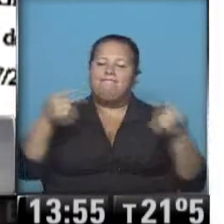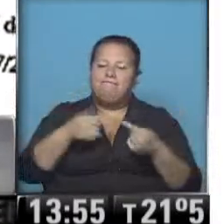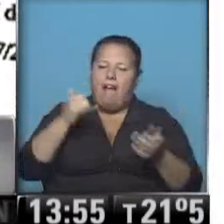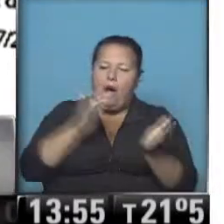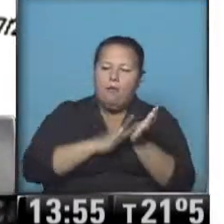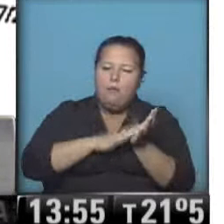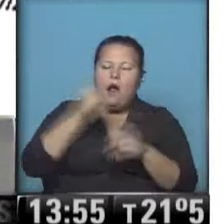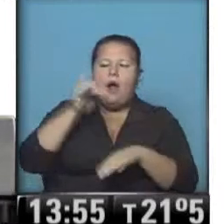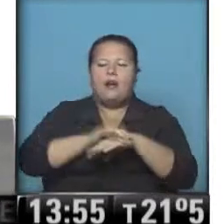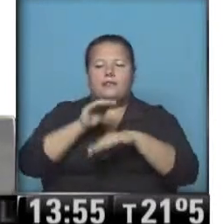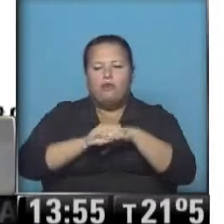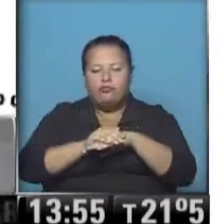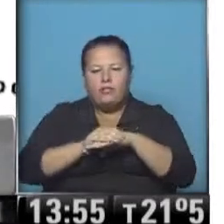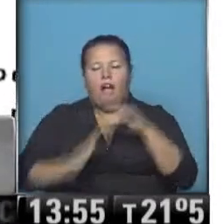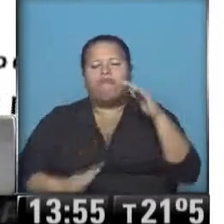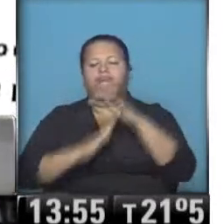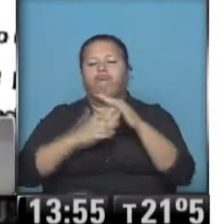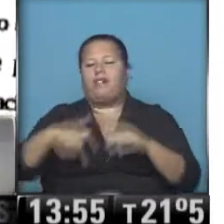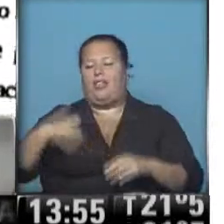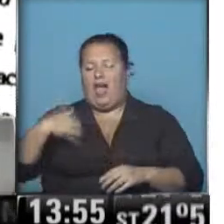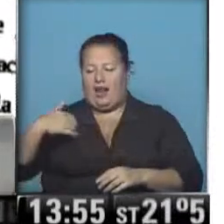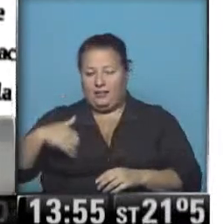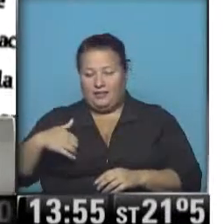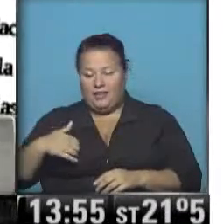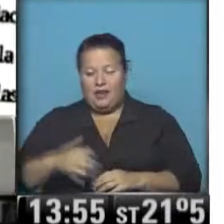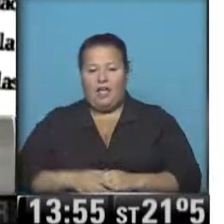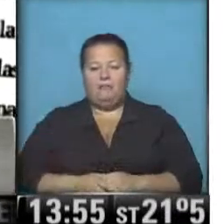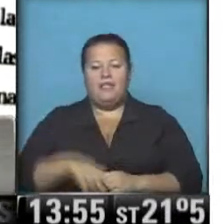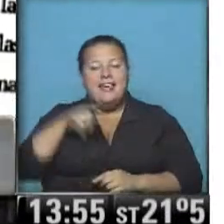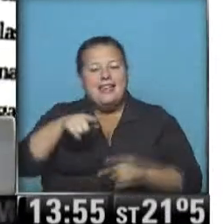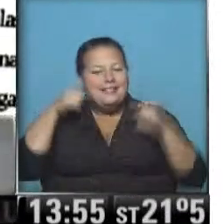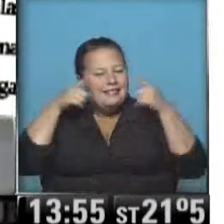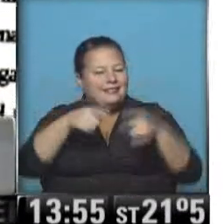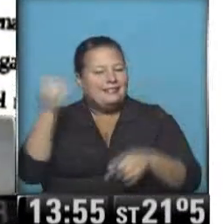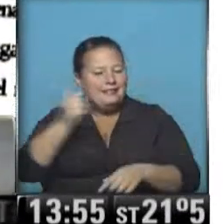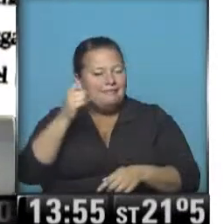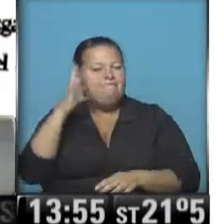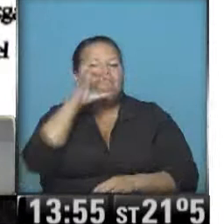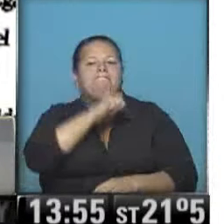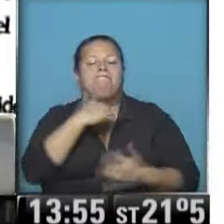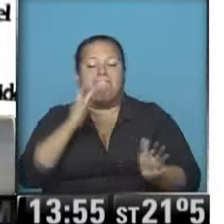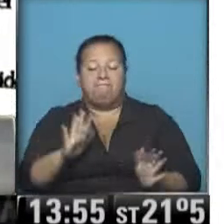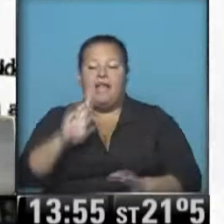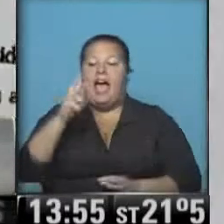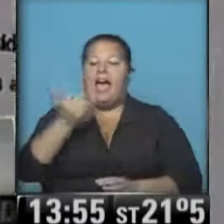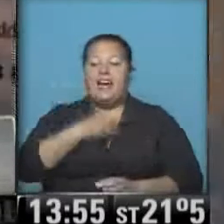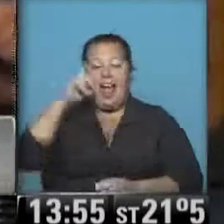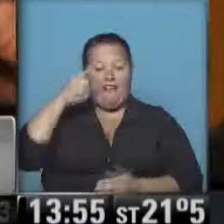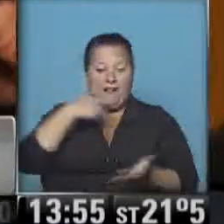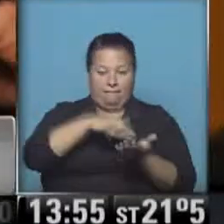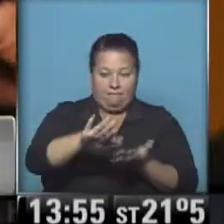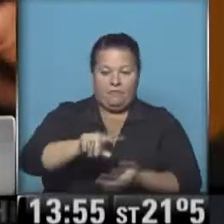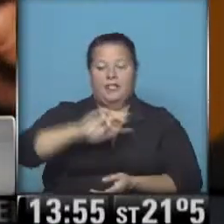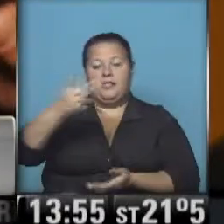compromiso alguna autoridad de la república ese objetivo o bulto rafecas el séptimo de